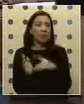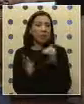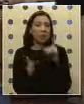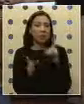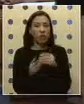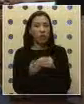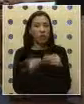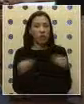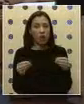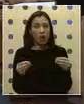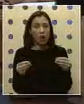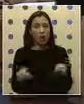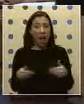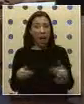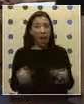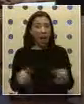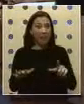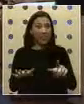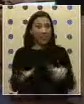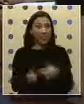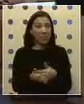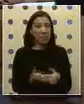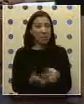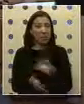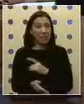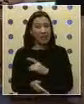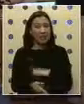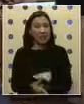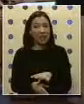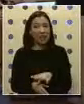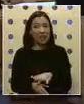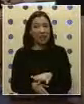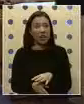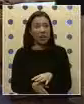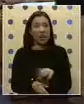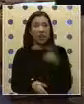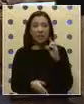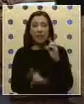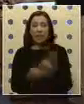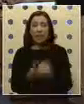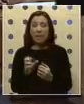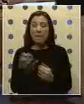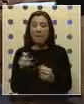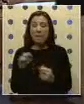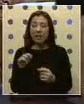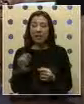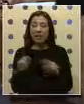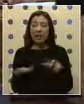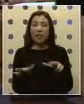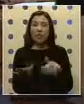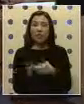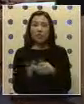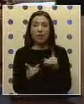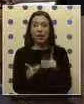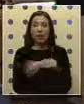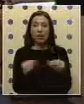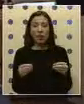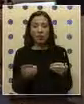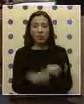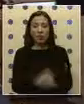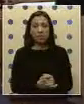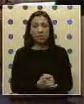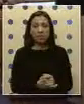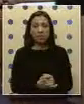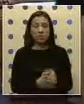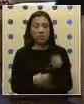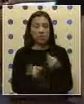$3.000. Hoy día somos 17 millones de chilenos y tenemos un per cápita de $18.000. Y